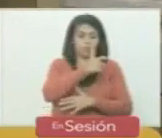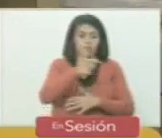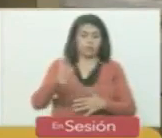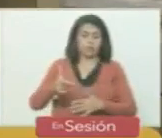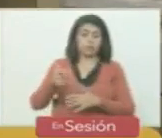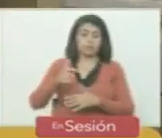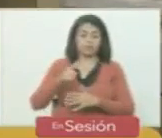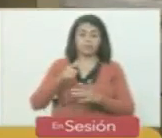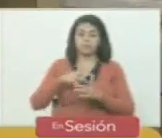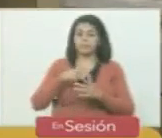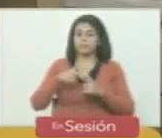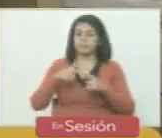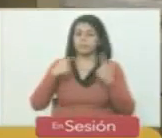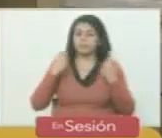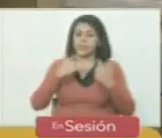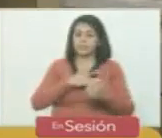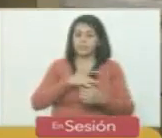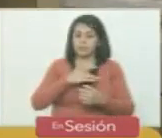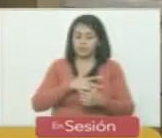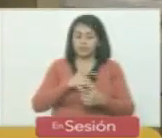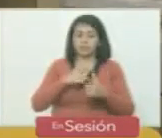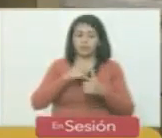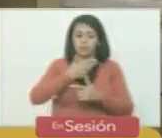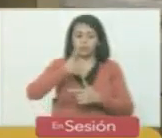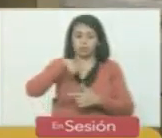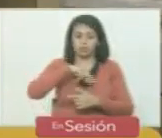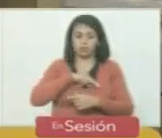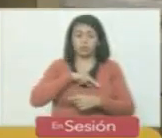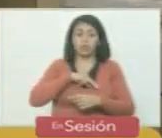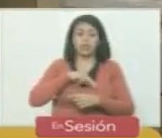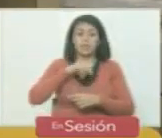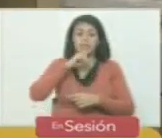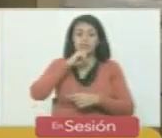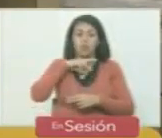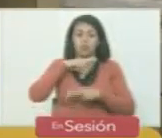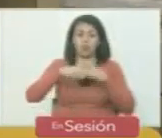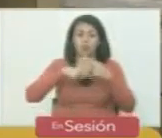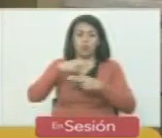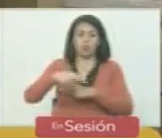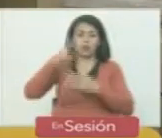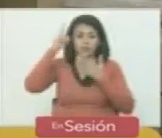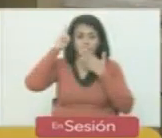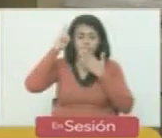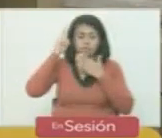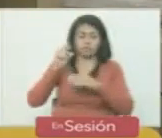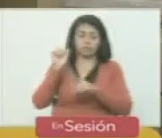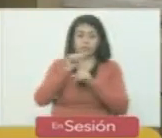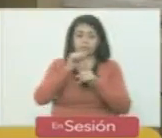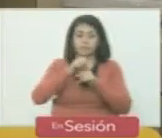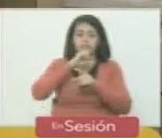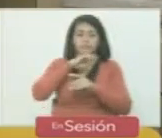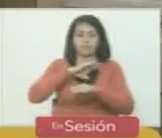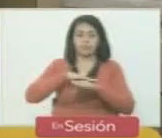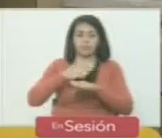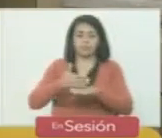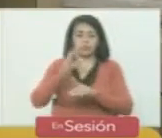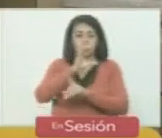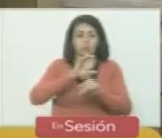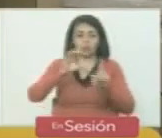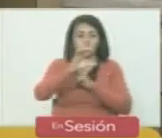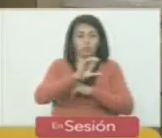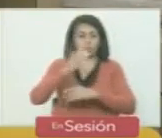en general a la sensibilización de nuestros aborígenes sobre las luchas históricas, sus